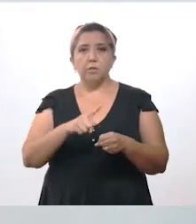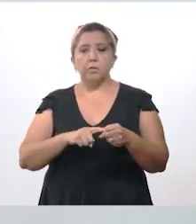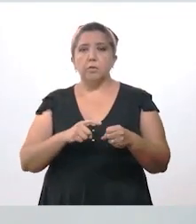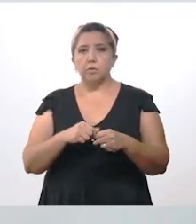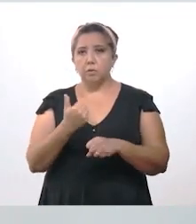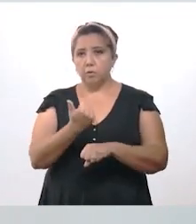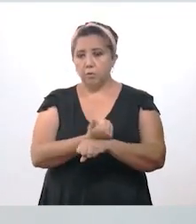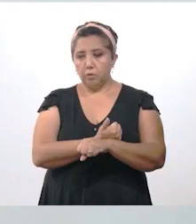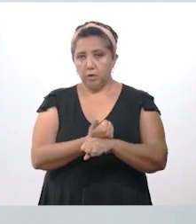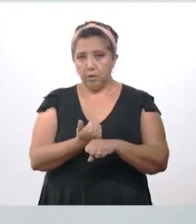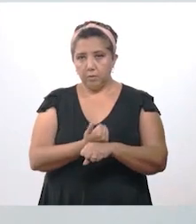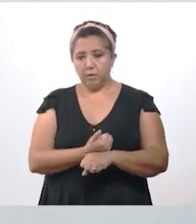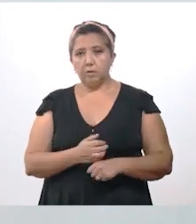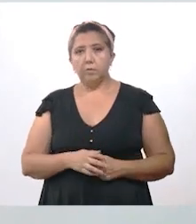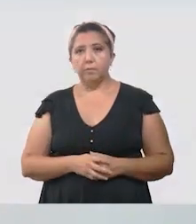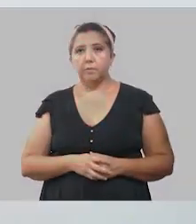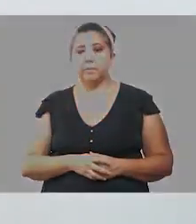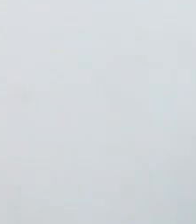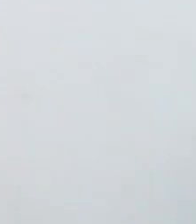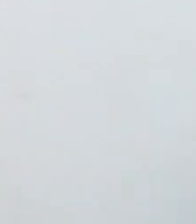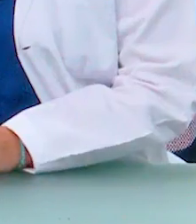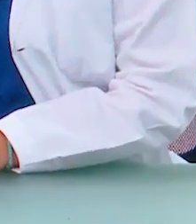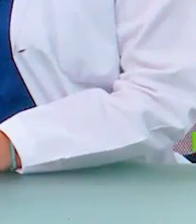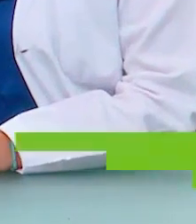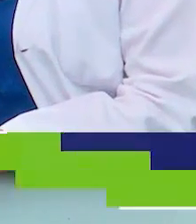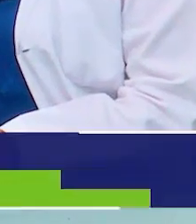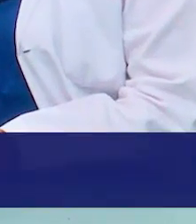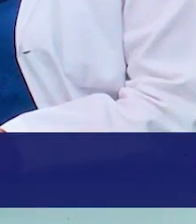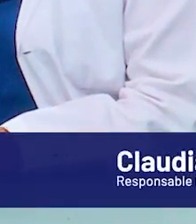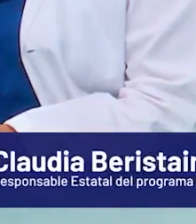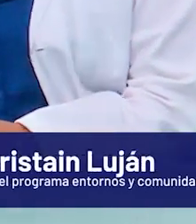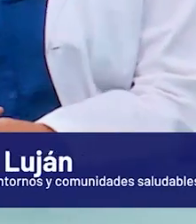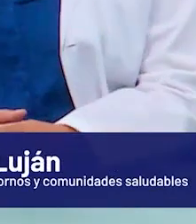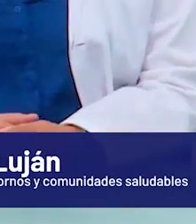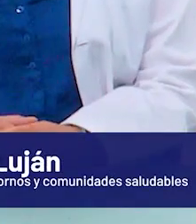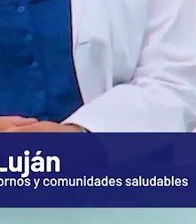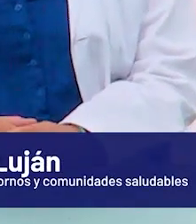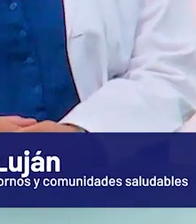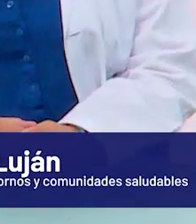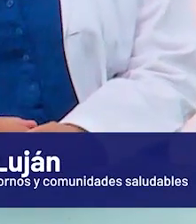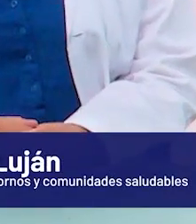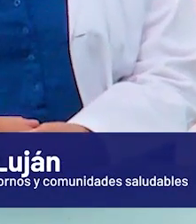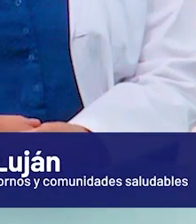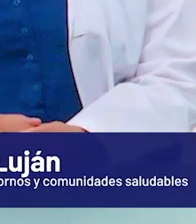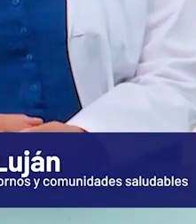salud marcan color amarillo. Ese es el reporte del día de hoy, doctor. Muchas gracias, doctora.